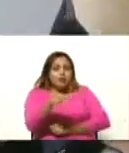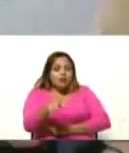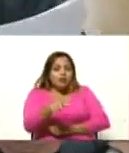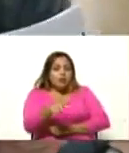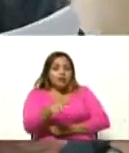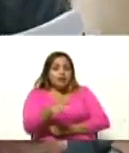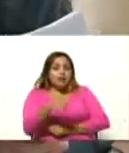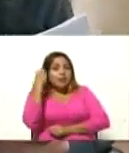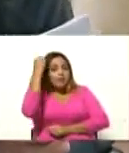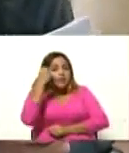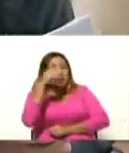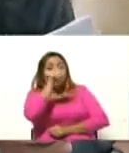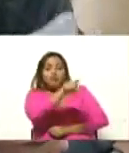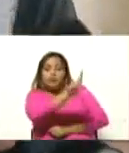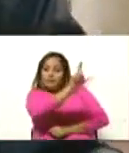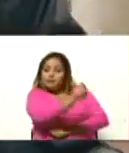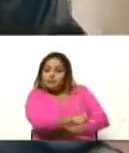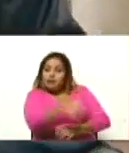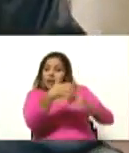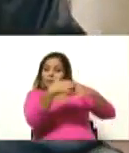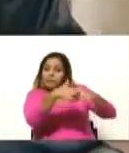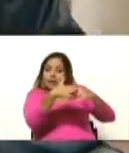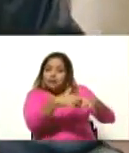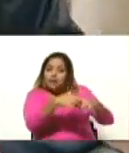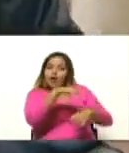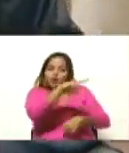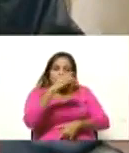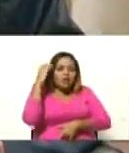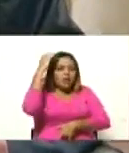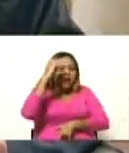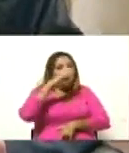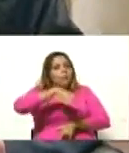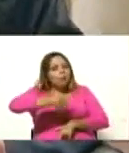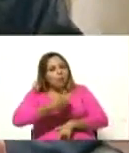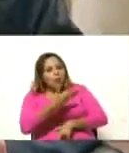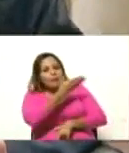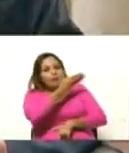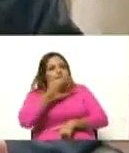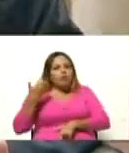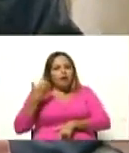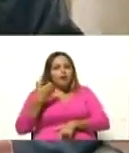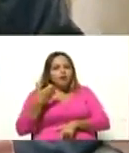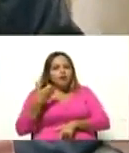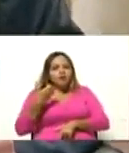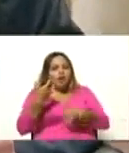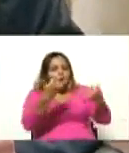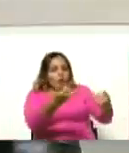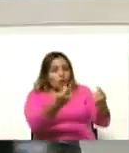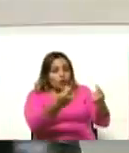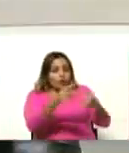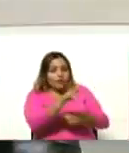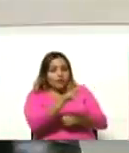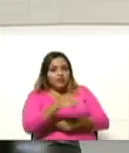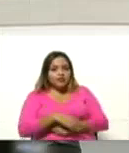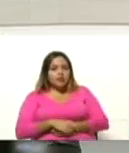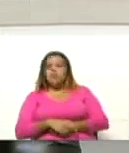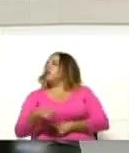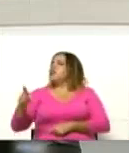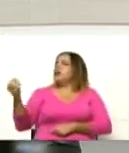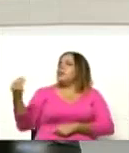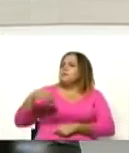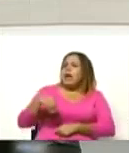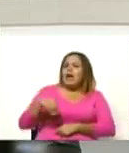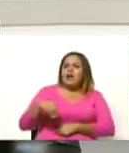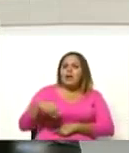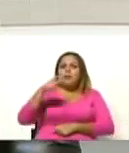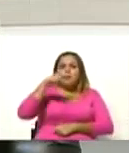que piensa que un empresario con estas cualidades pudieran mejorar la situación económica. Ya se trata más entonces un tema del imaginario